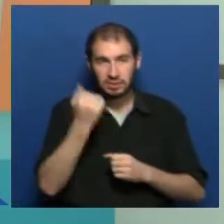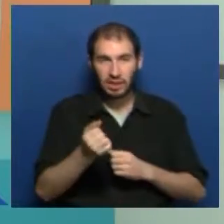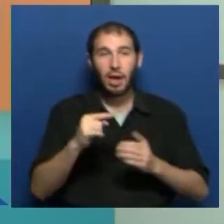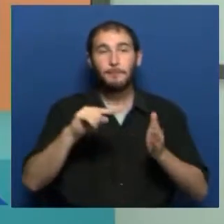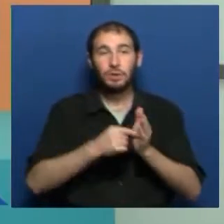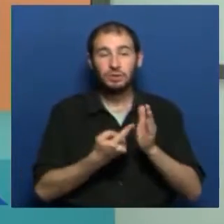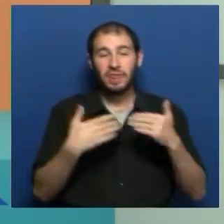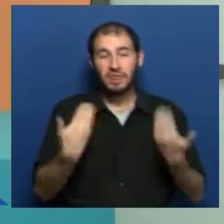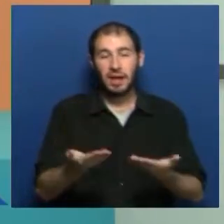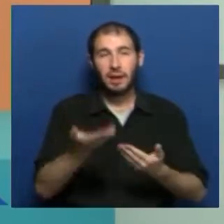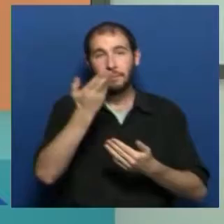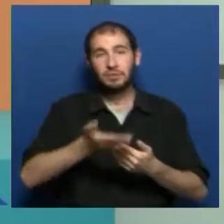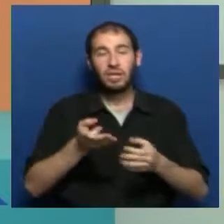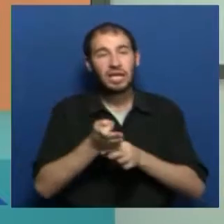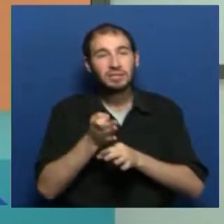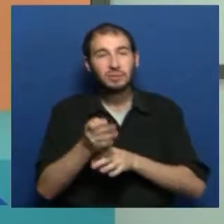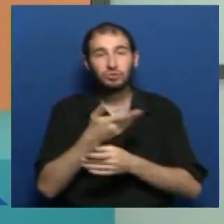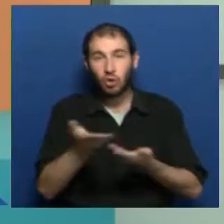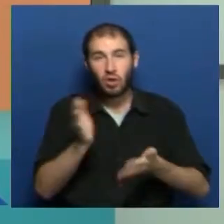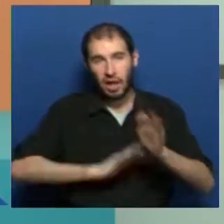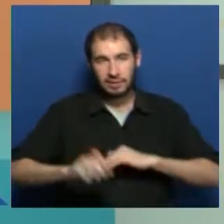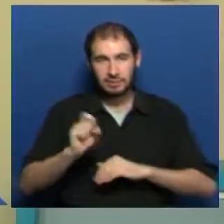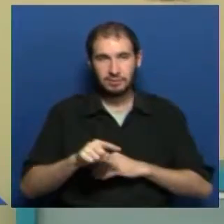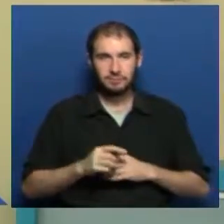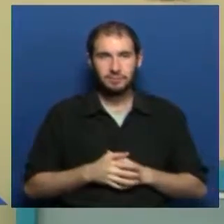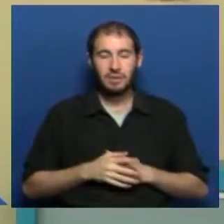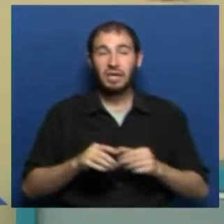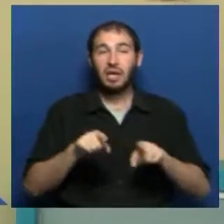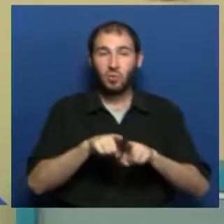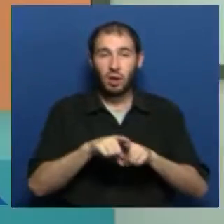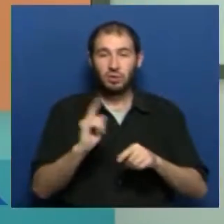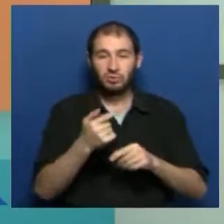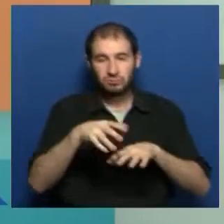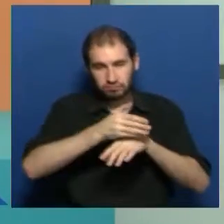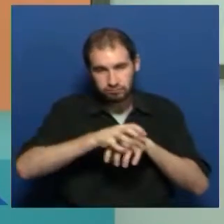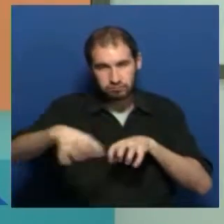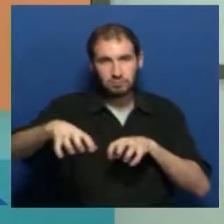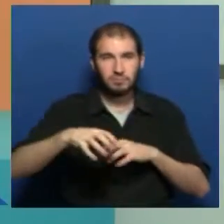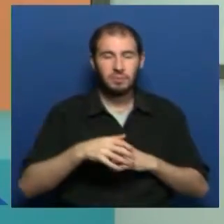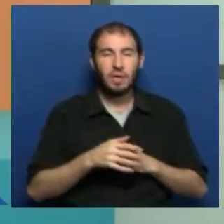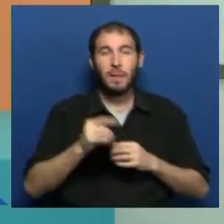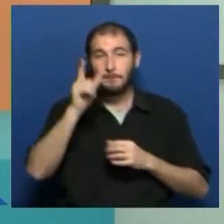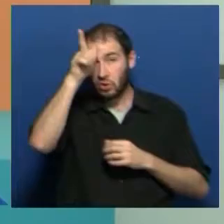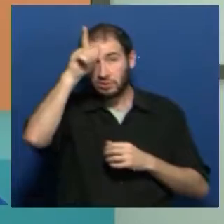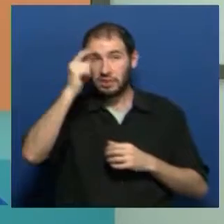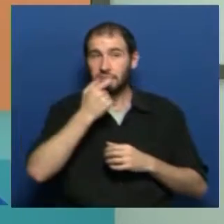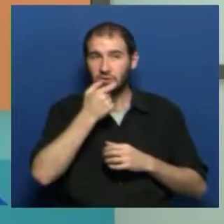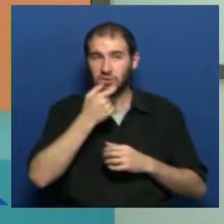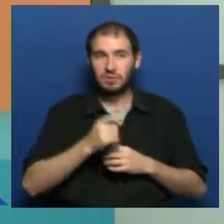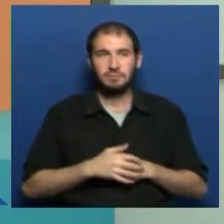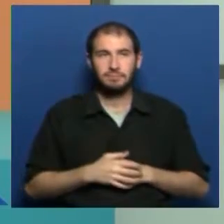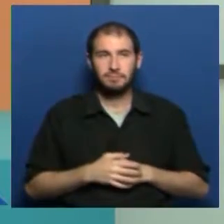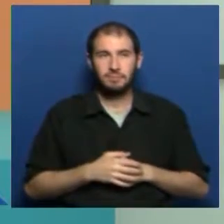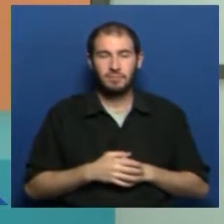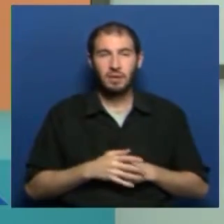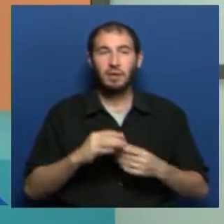un puntaje a todo aquel educador que lo realice. Lo mismo lo estamos extendiendo a la Policía de Mendoza.